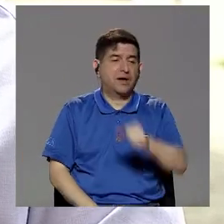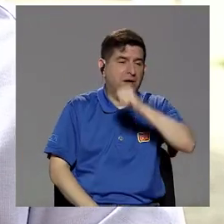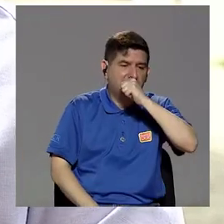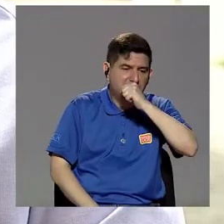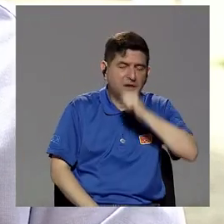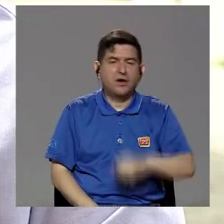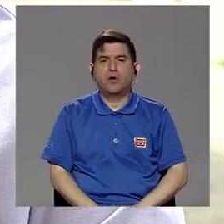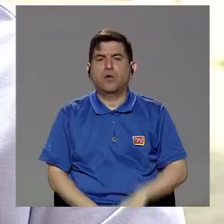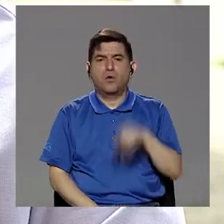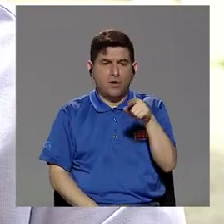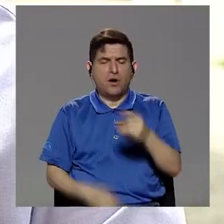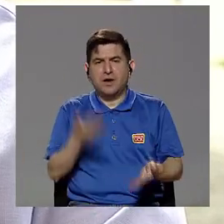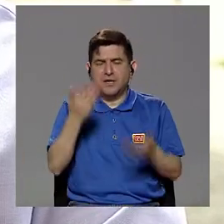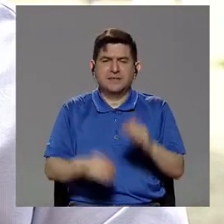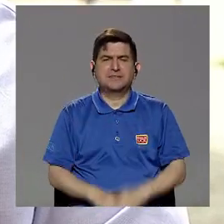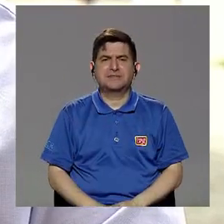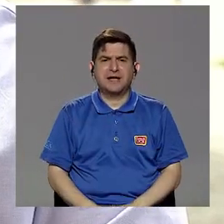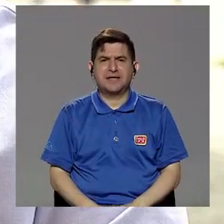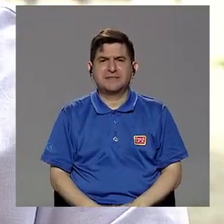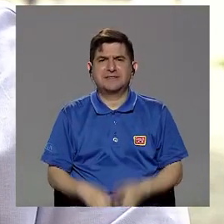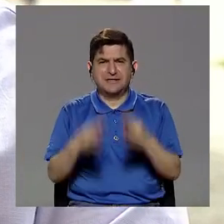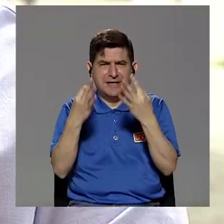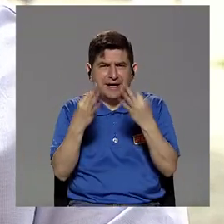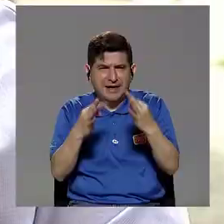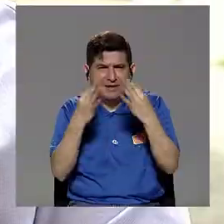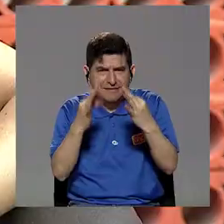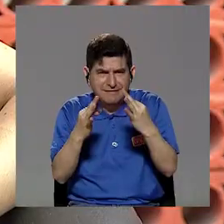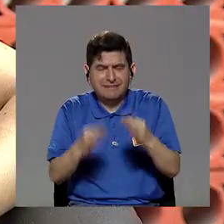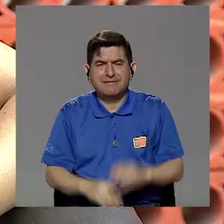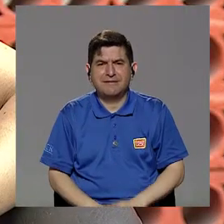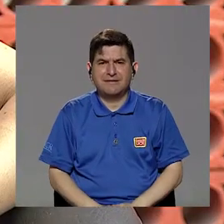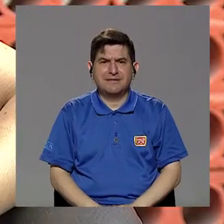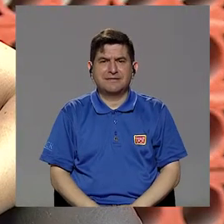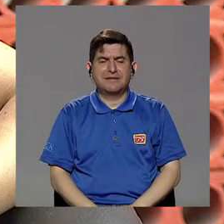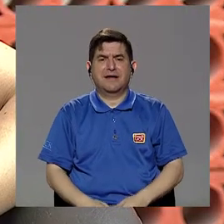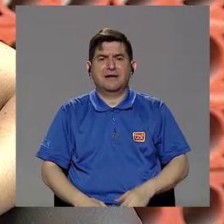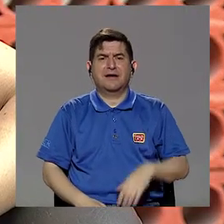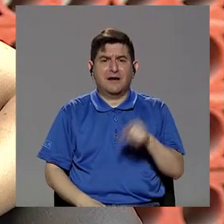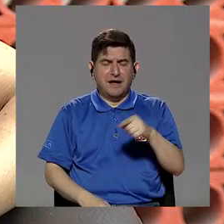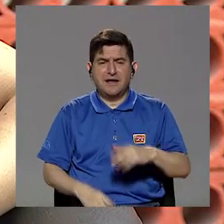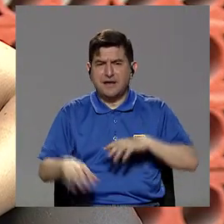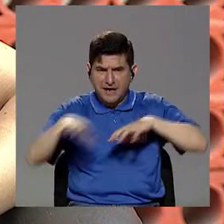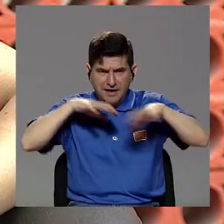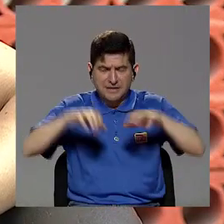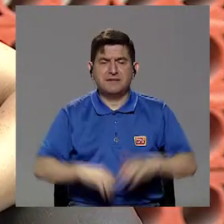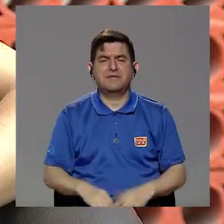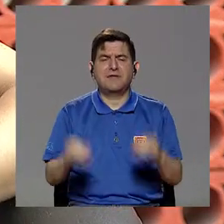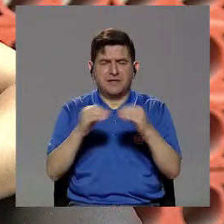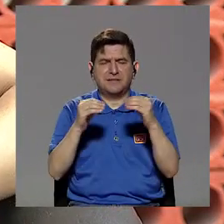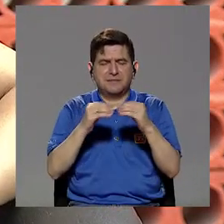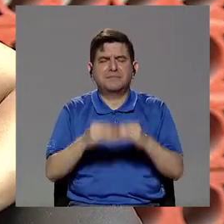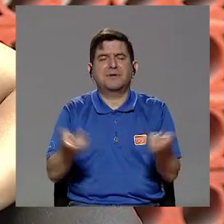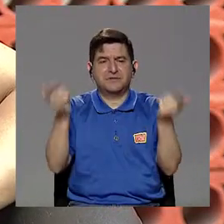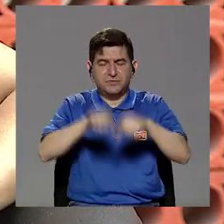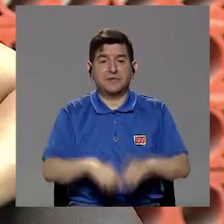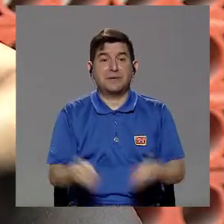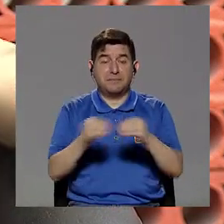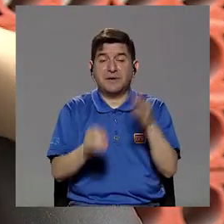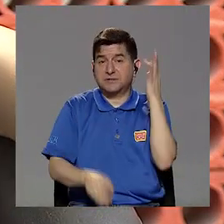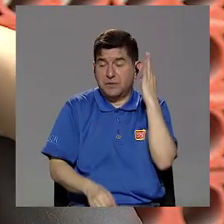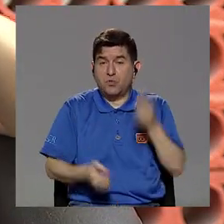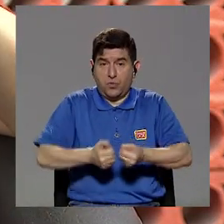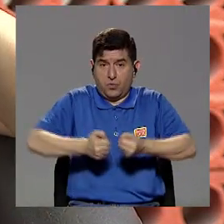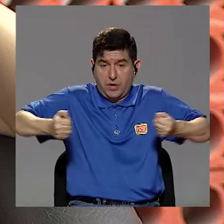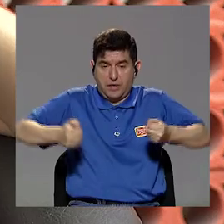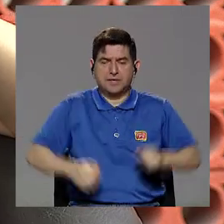es que cuando tosen o hacen esfuerzo, van a tener más problemas. Uh-huh. Eso pasa mucho en mujeres que tienen sobrepeso también. Uh-huh, uh-huh. ¿La